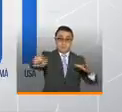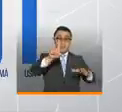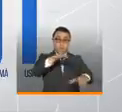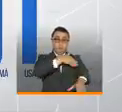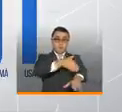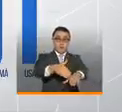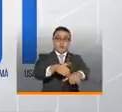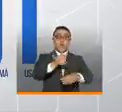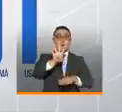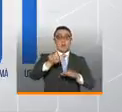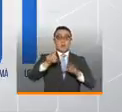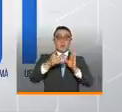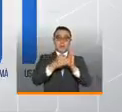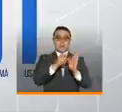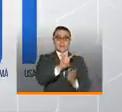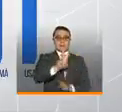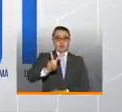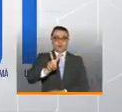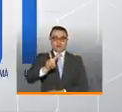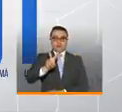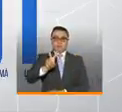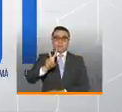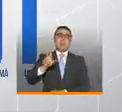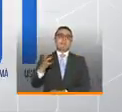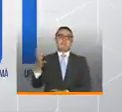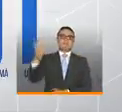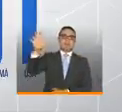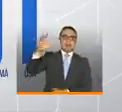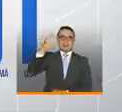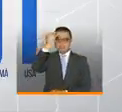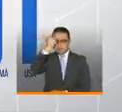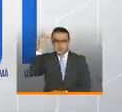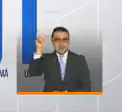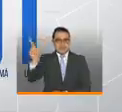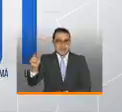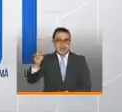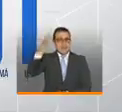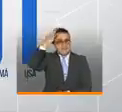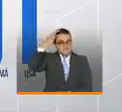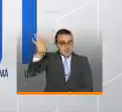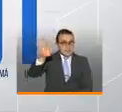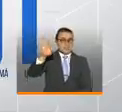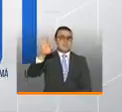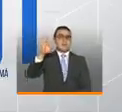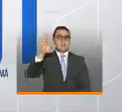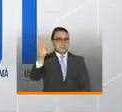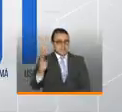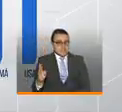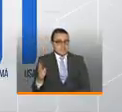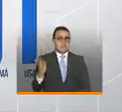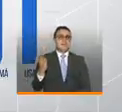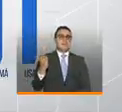41.032 casos por millón, ubicándose por debajo de países como Italia, Francia,